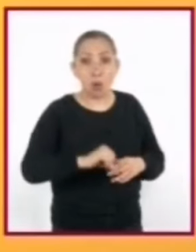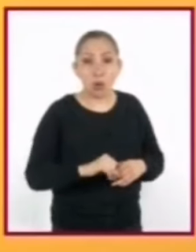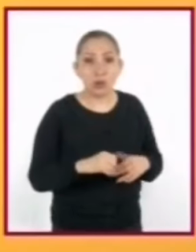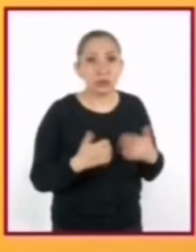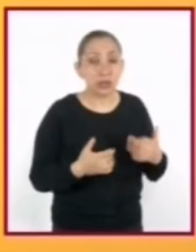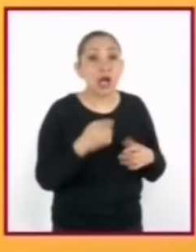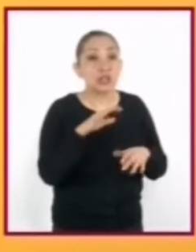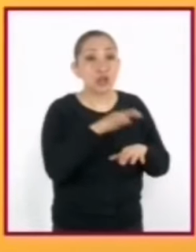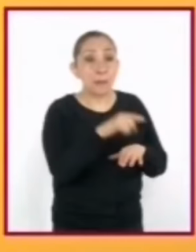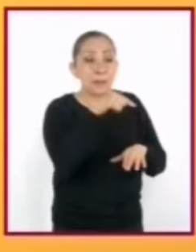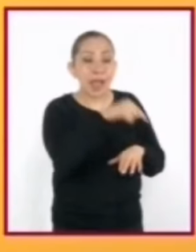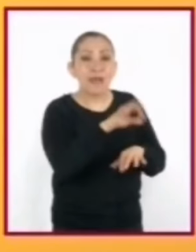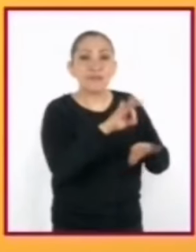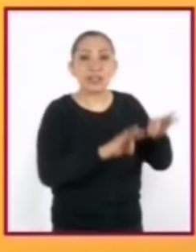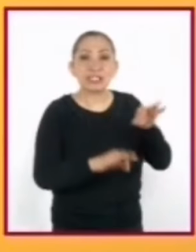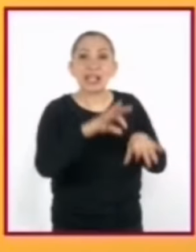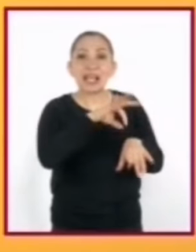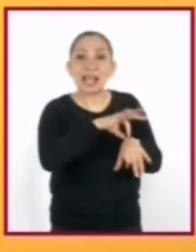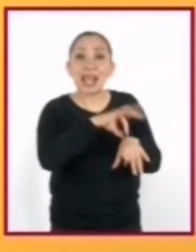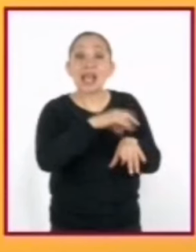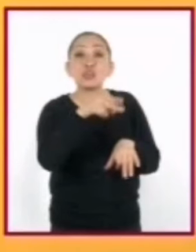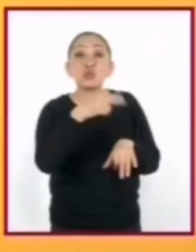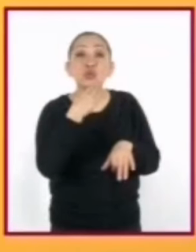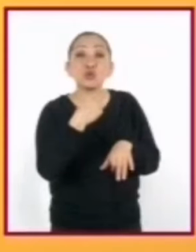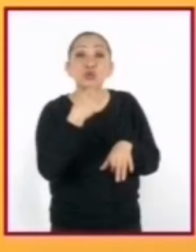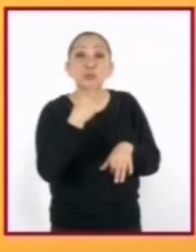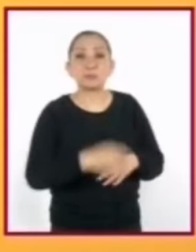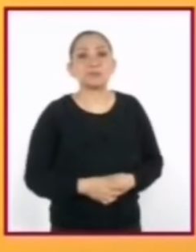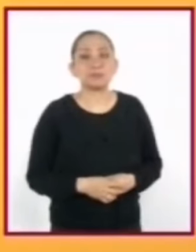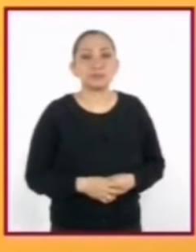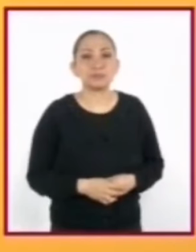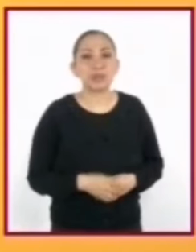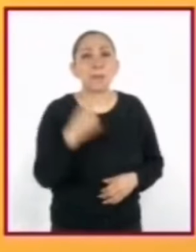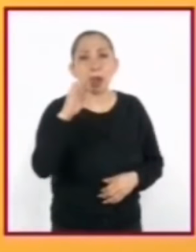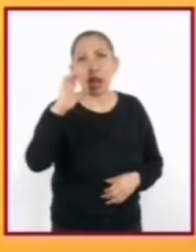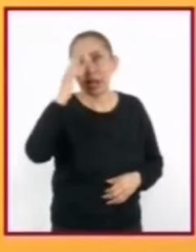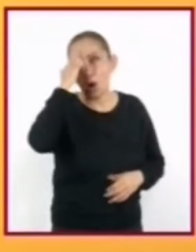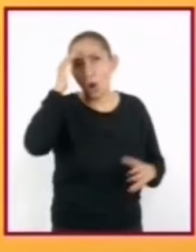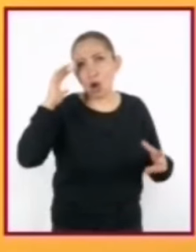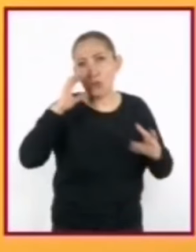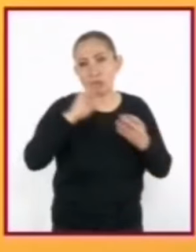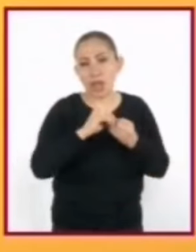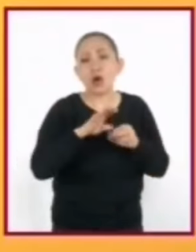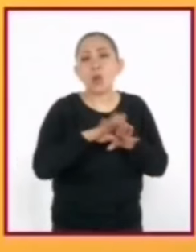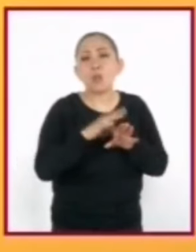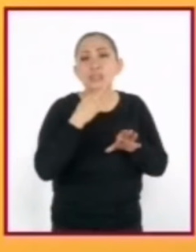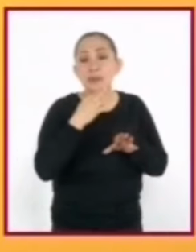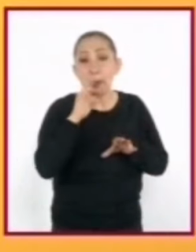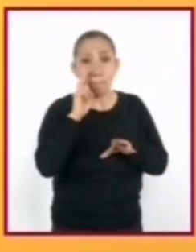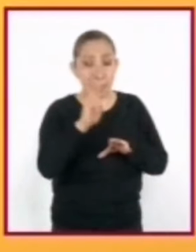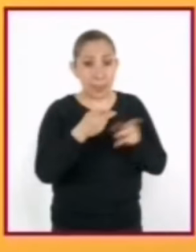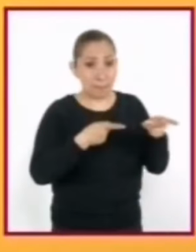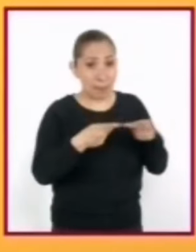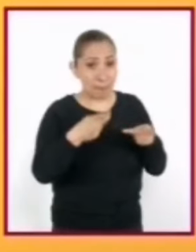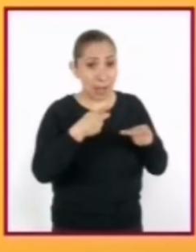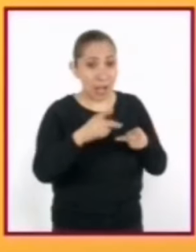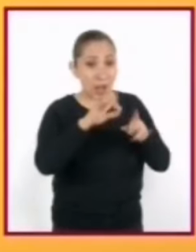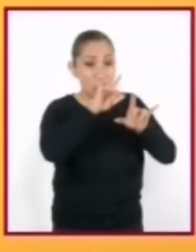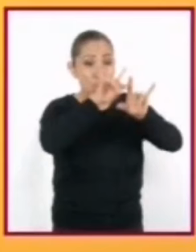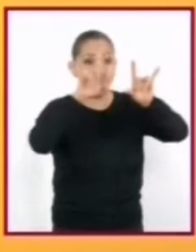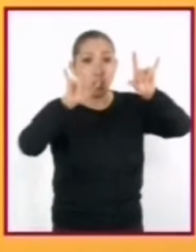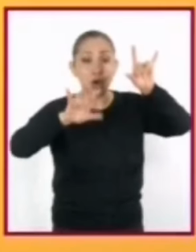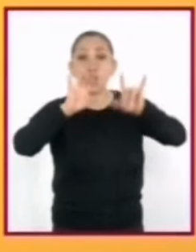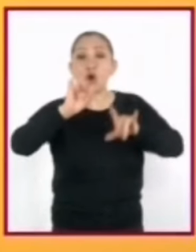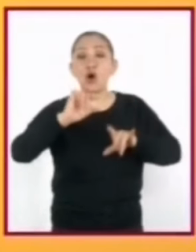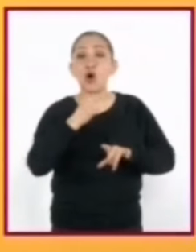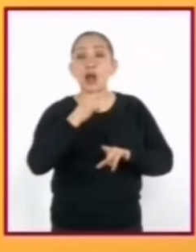de hoy acerca de la física médica y sus aplicaciones. Para recordar mejor su funcionamiento, pueden elaborar un collage que